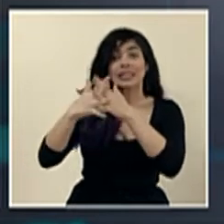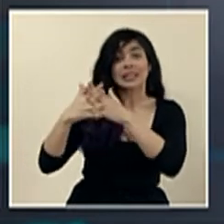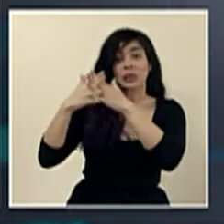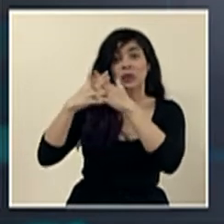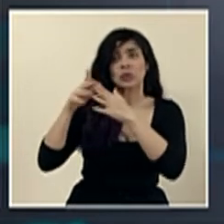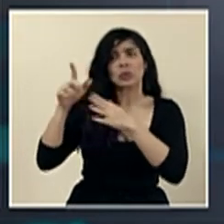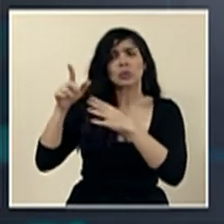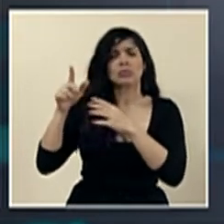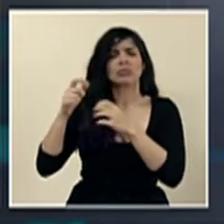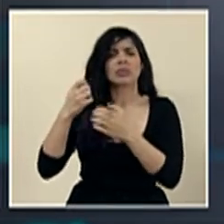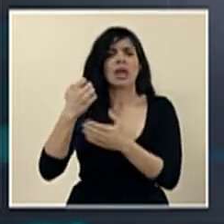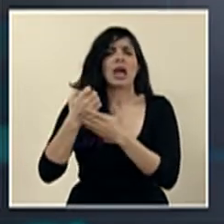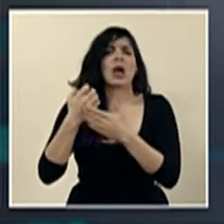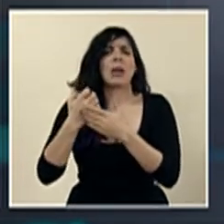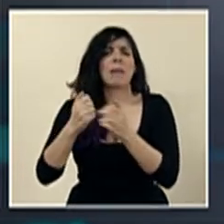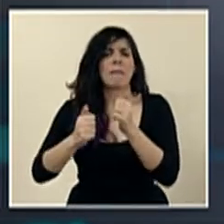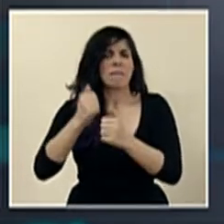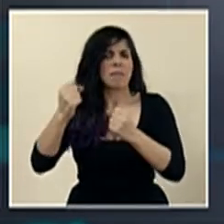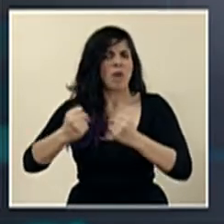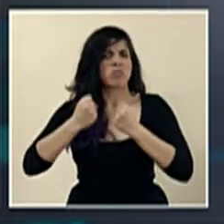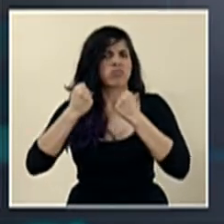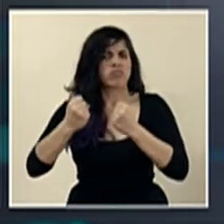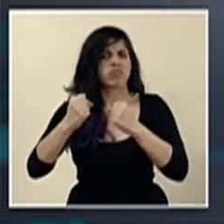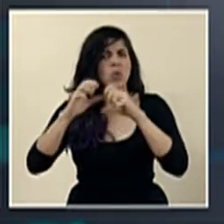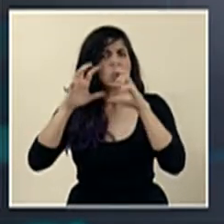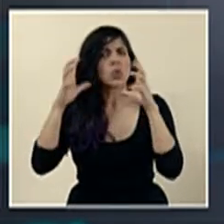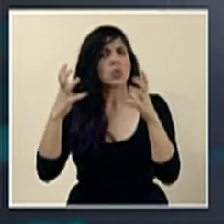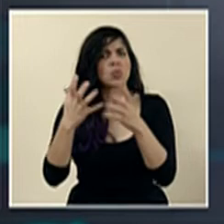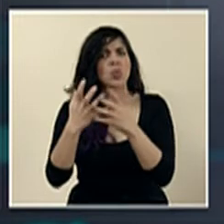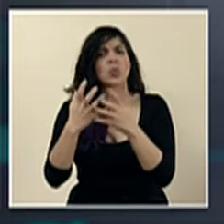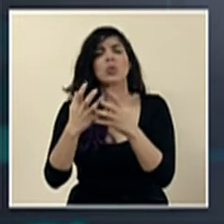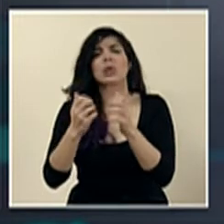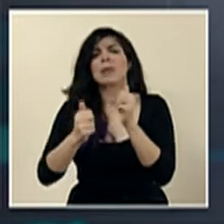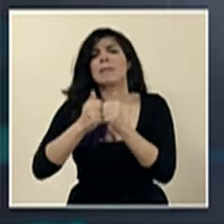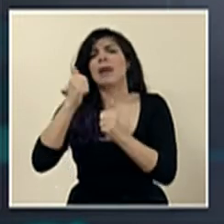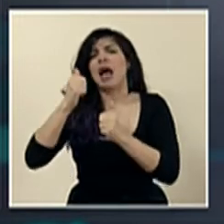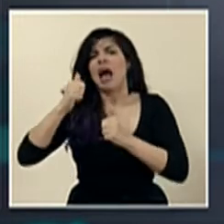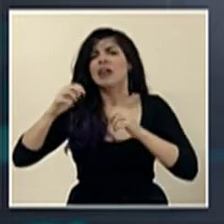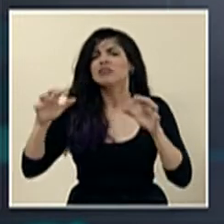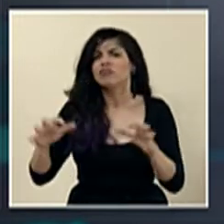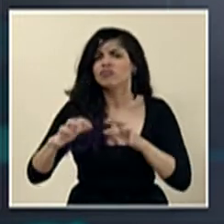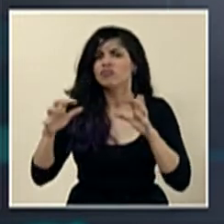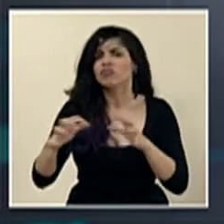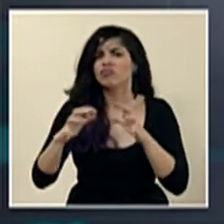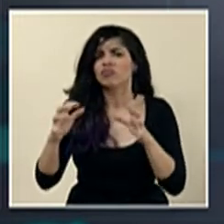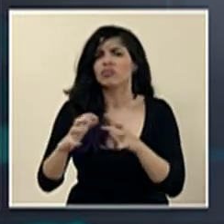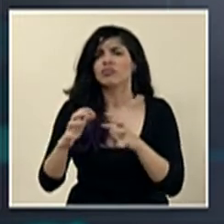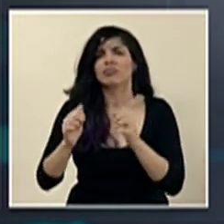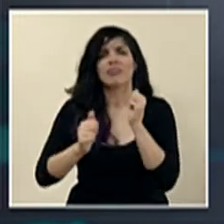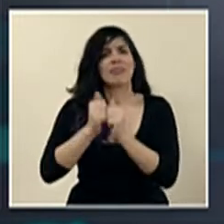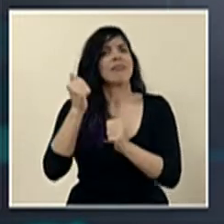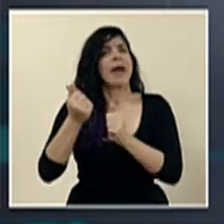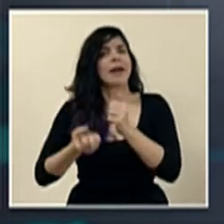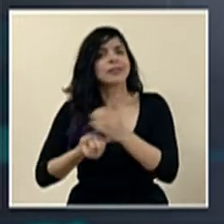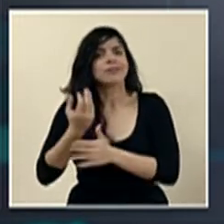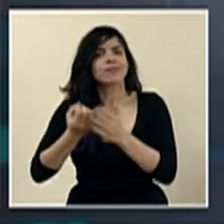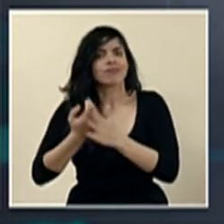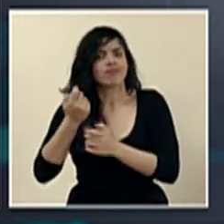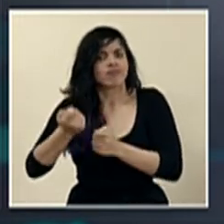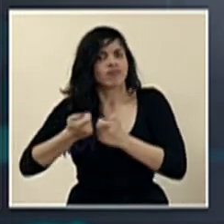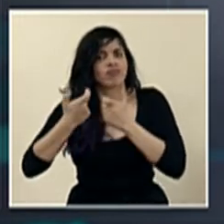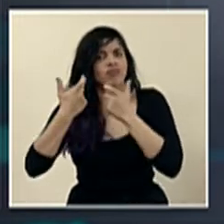de las economías más poderosas del mundo, más dinámicas, más generadoras de